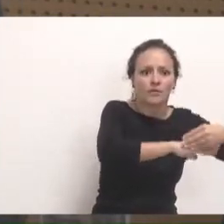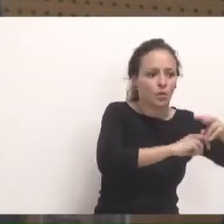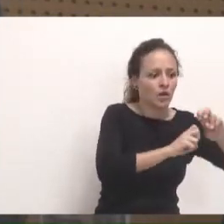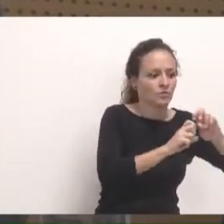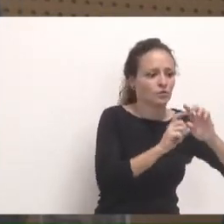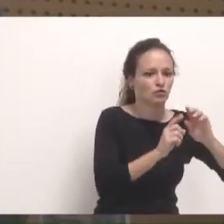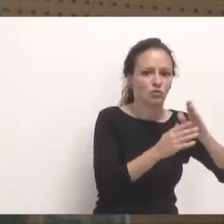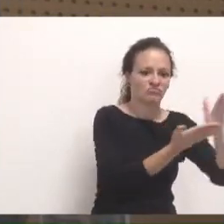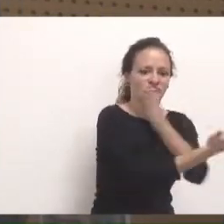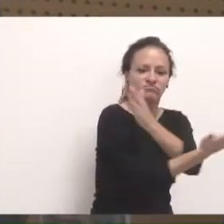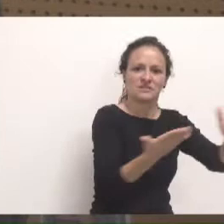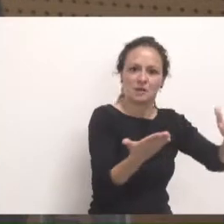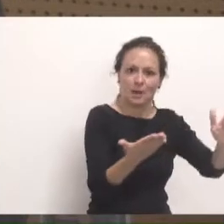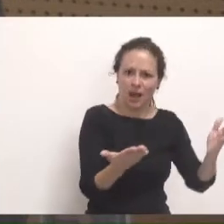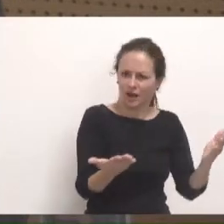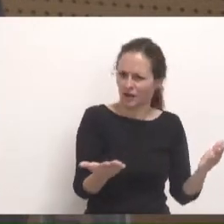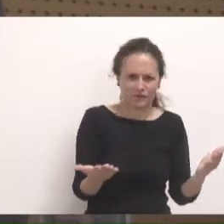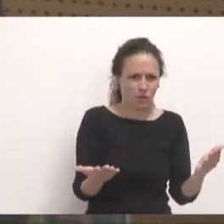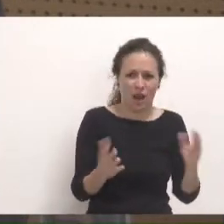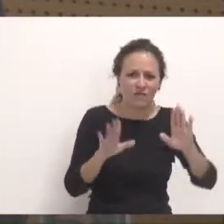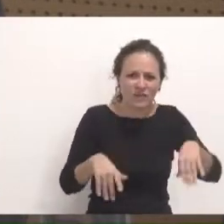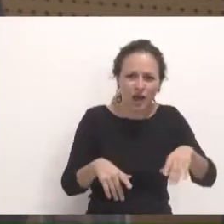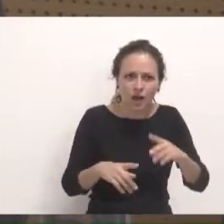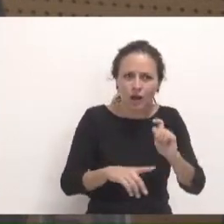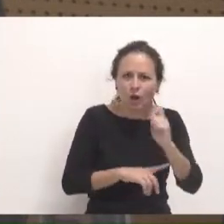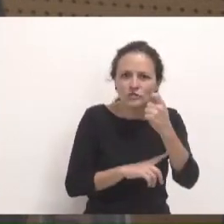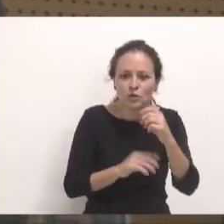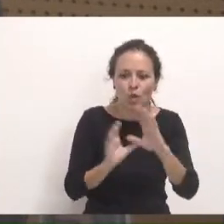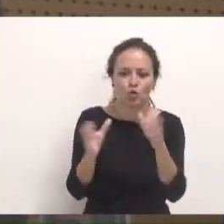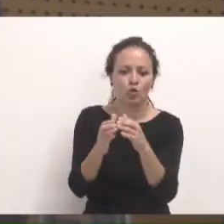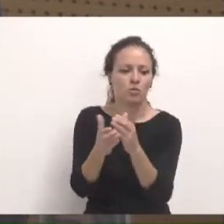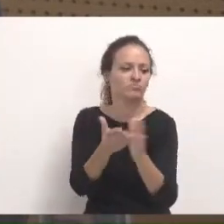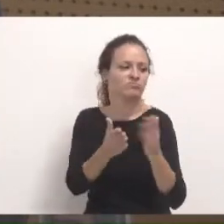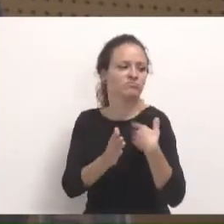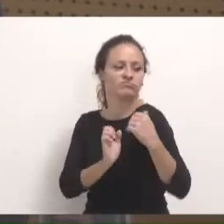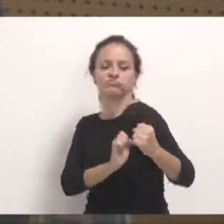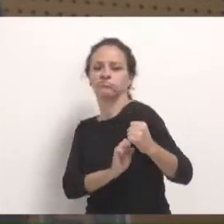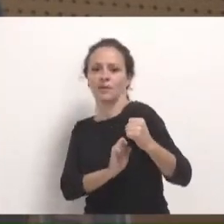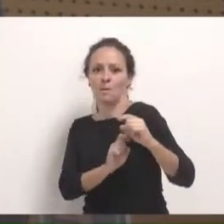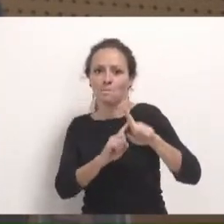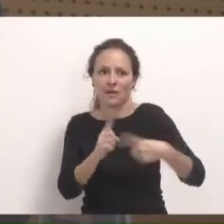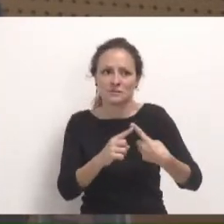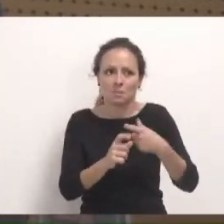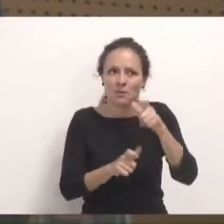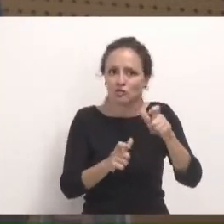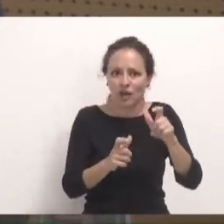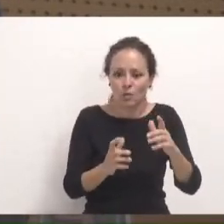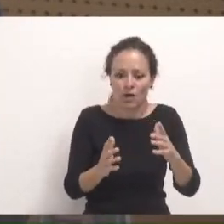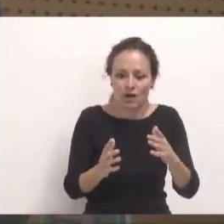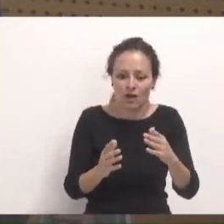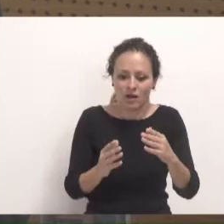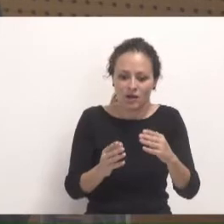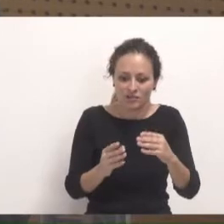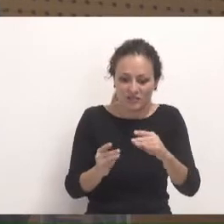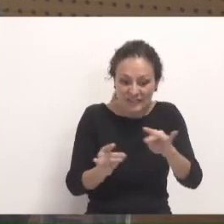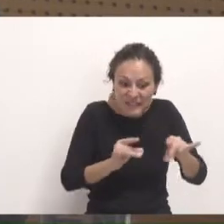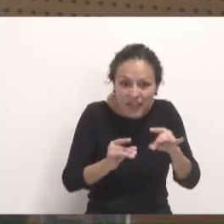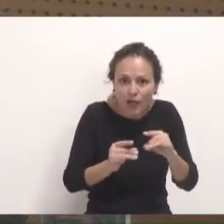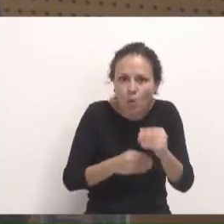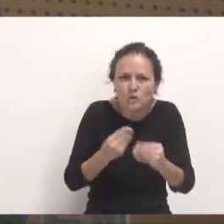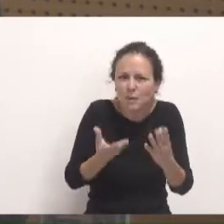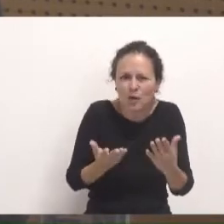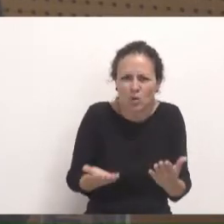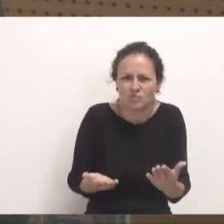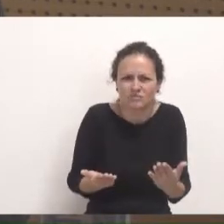que genera muchas veces este tipo de cuestiones son guetos y son problemas y son consumos irresponsables y excesivos de suelo, que es, en cuanto a